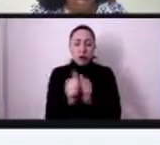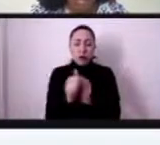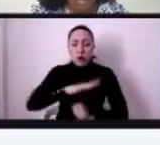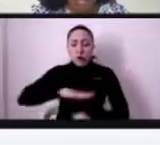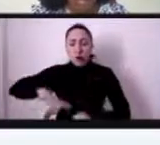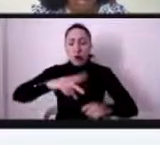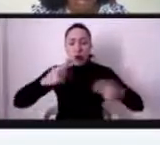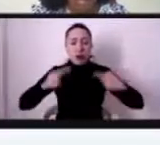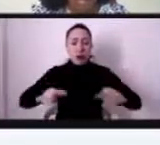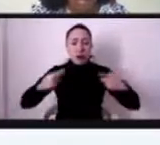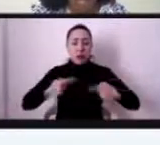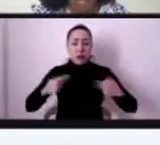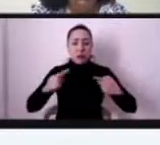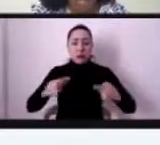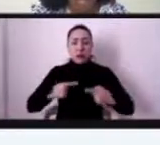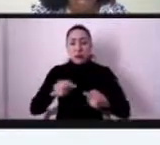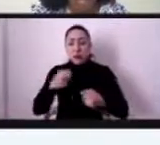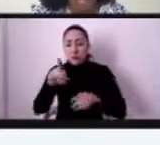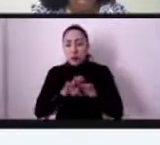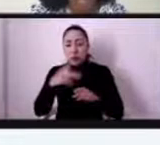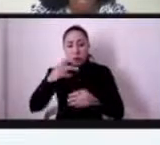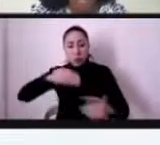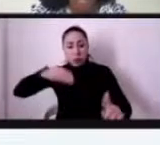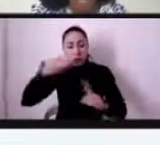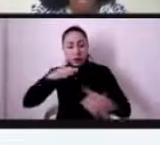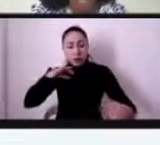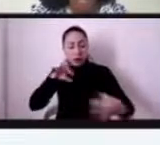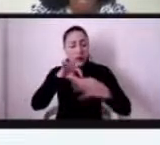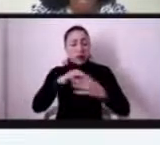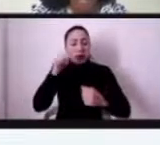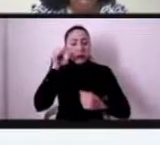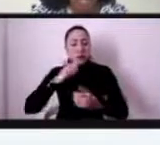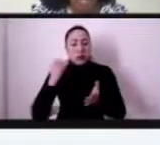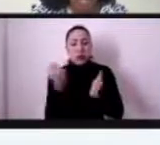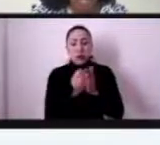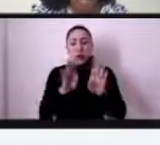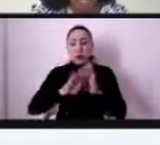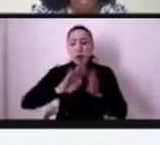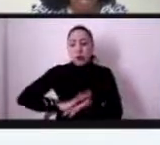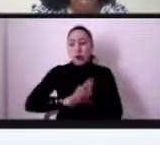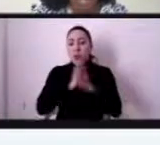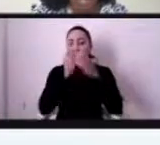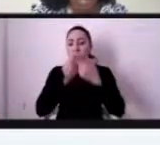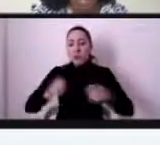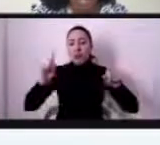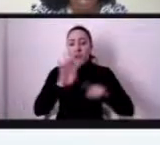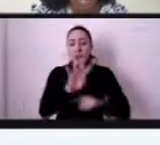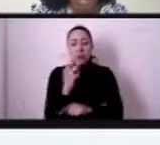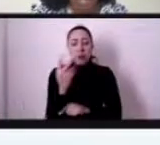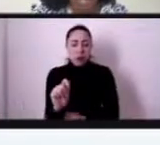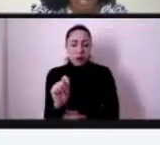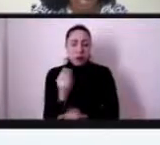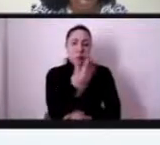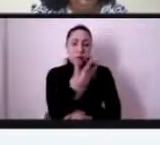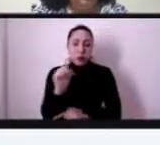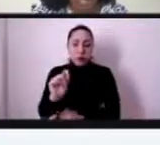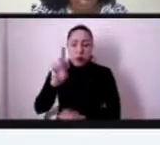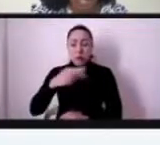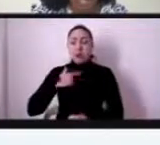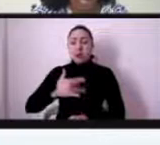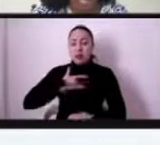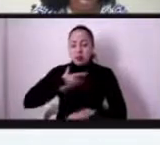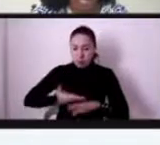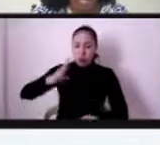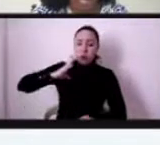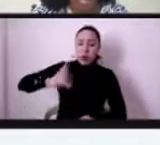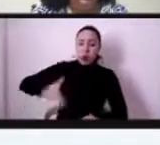congruencia y valor dejarán huella siempre en el camino de la Cuarta Transformación. Es un orgullo tenerte como compañera porque, aunque